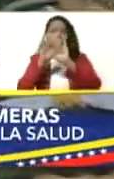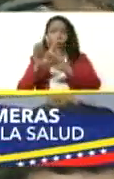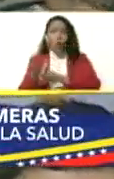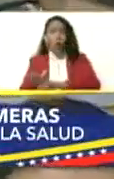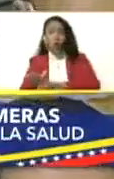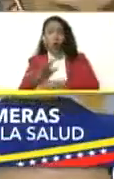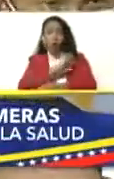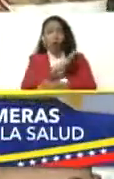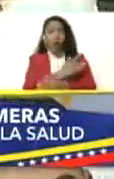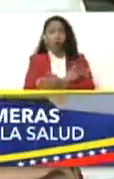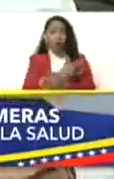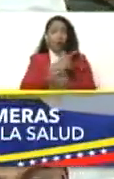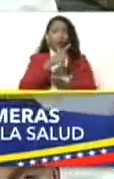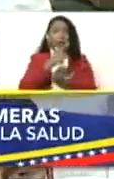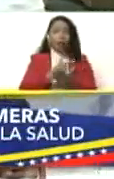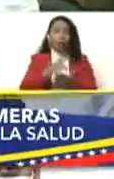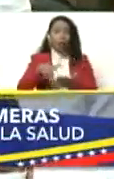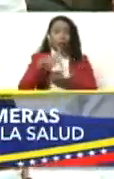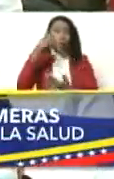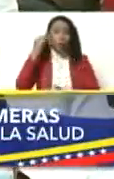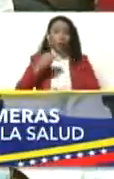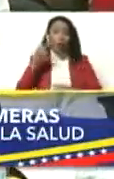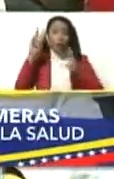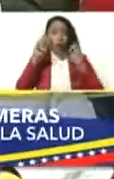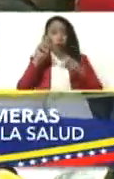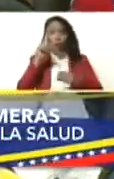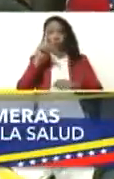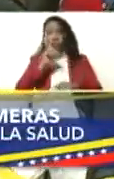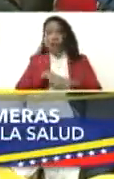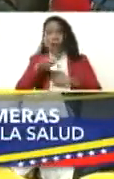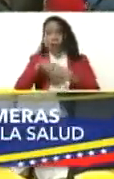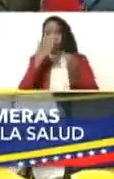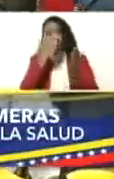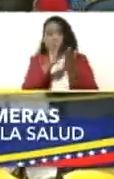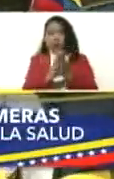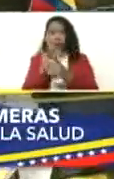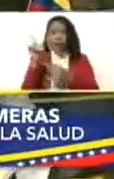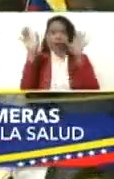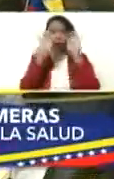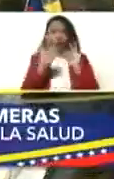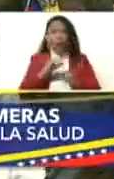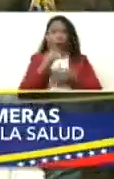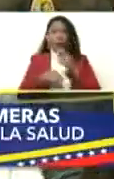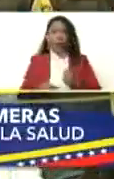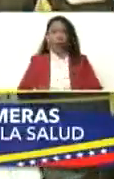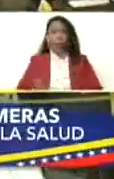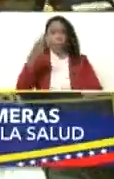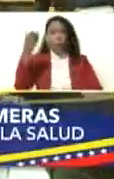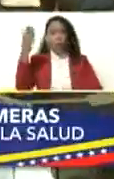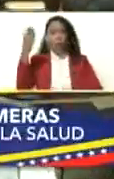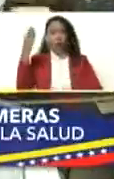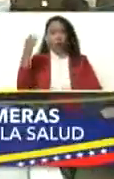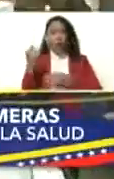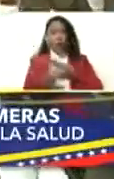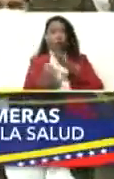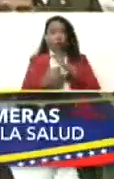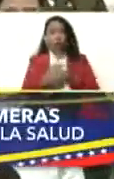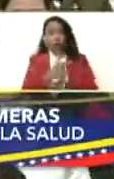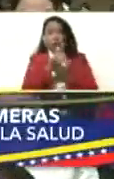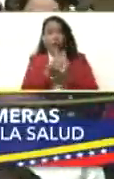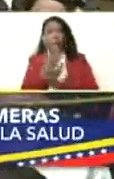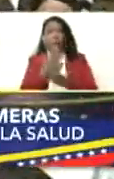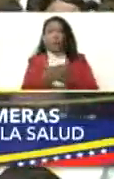Bolivariana frente a los nuevos tiempos y de esta manera formar parte de una gloriosa institución armada que